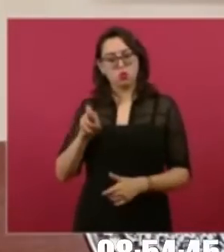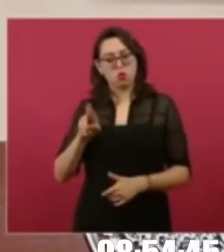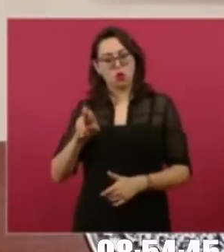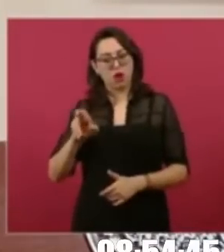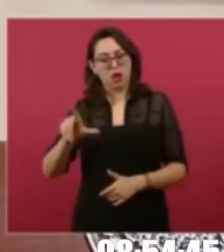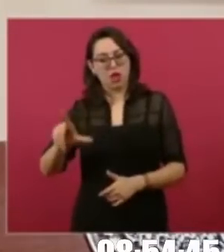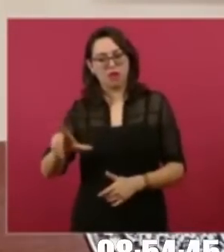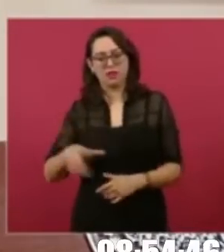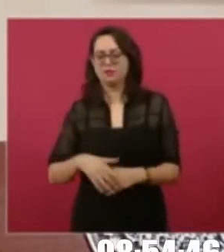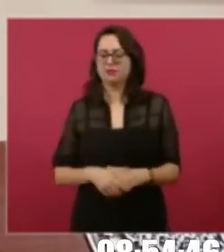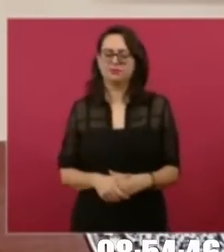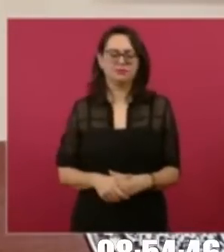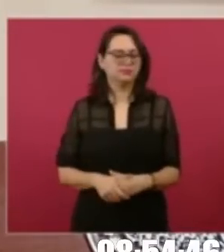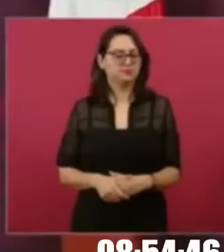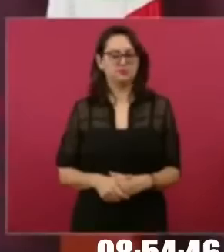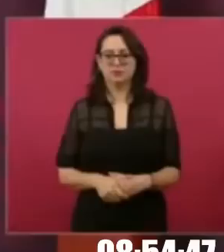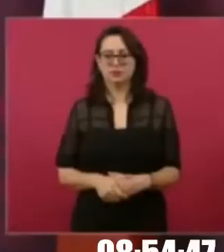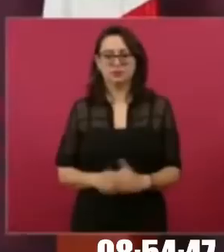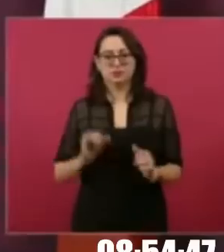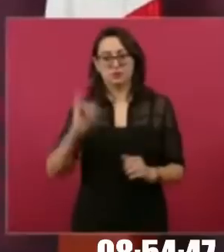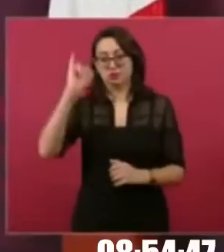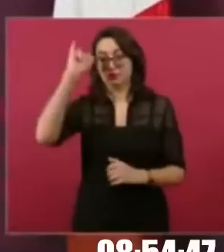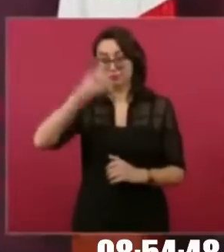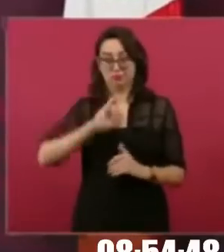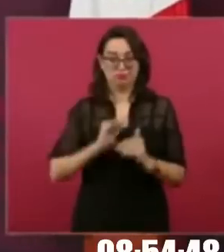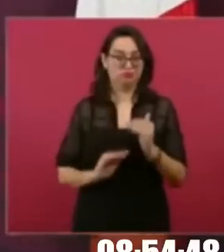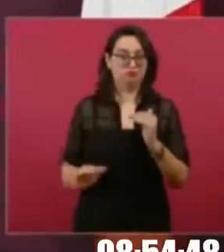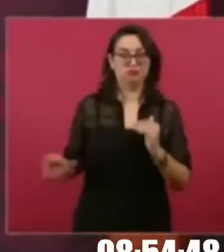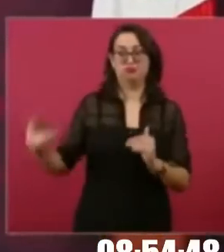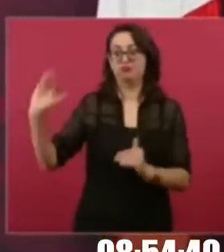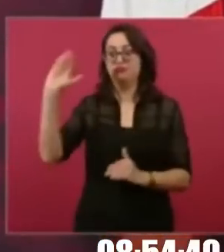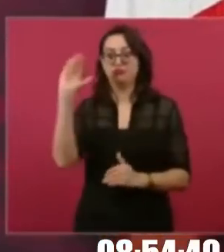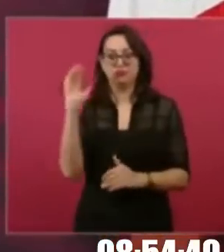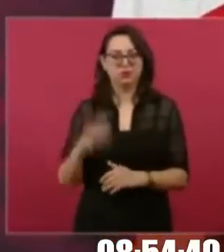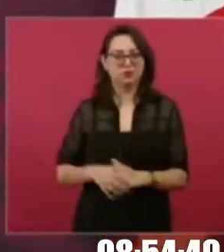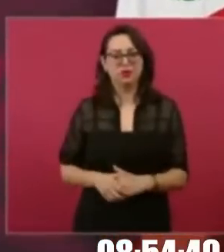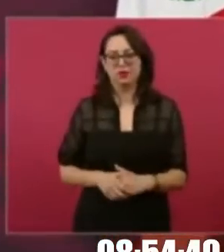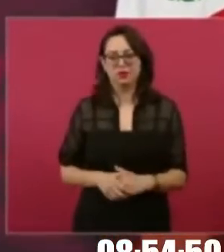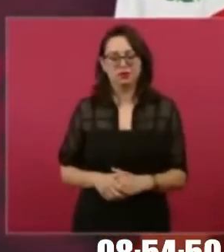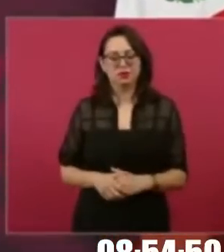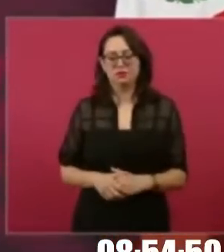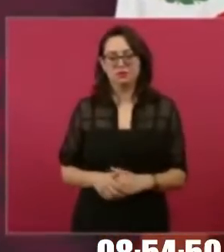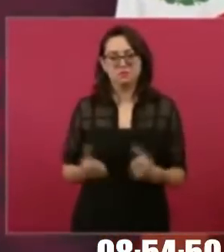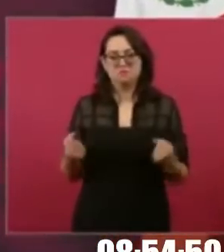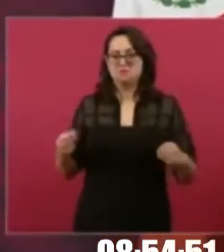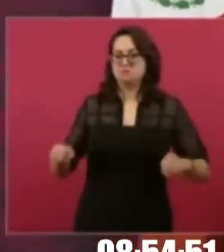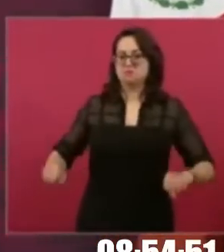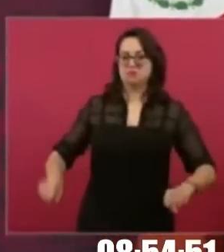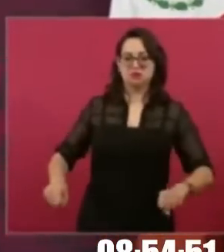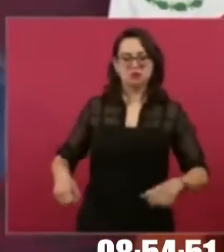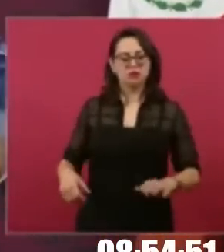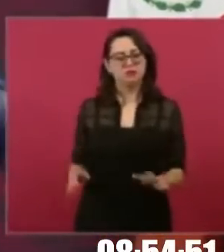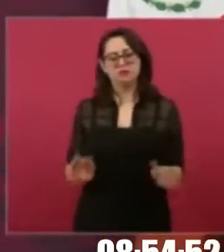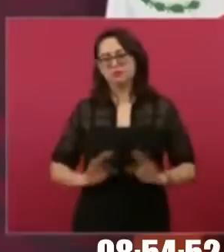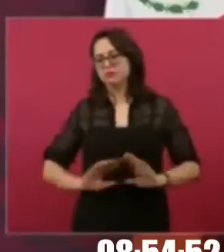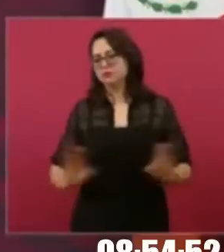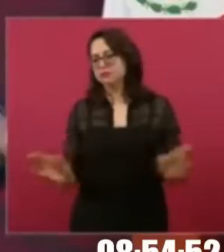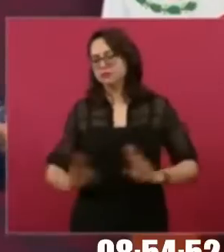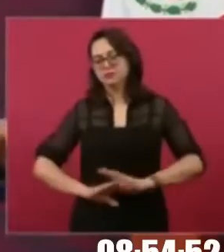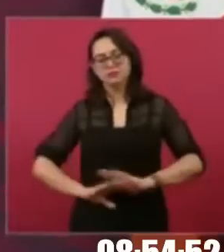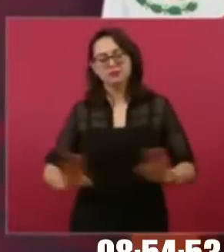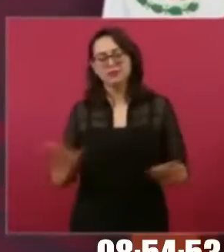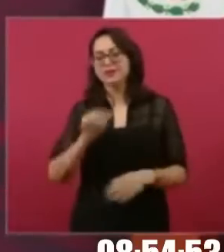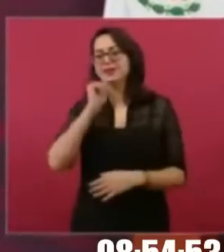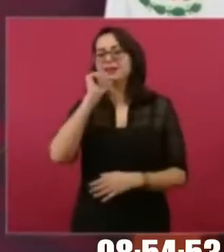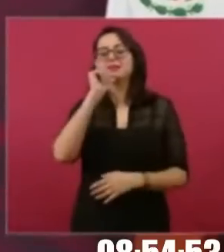mucho menos como jefe máximo Caudillo cacique yo